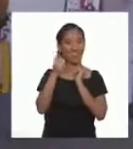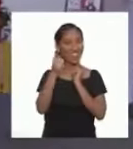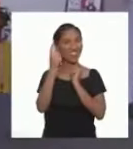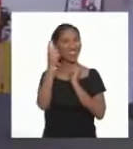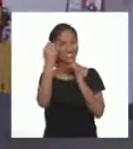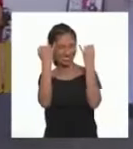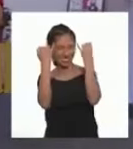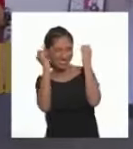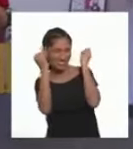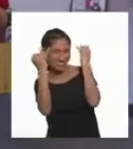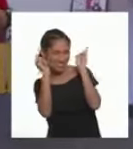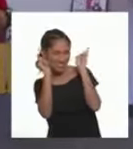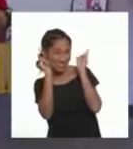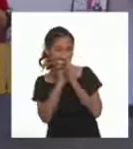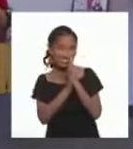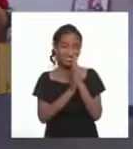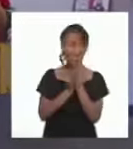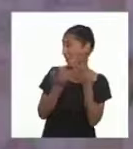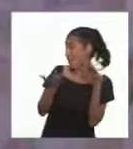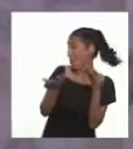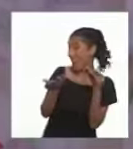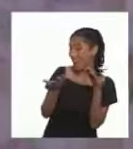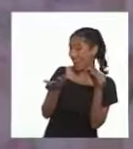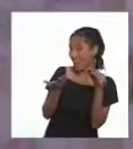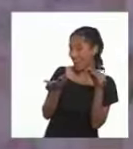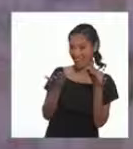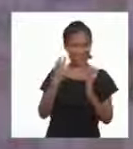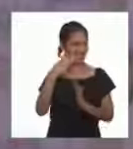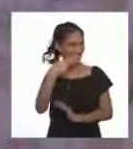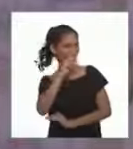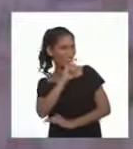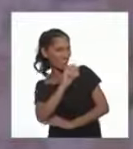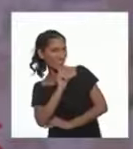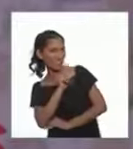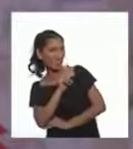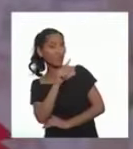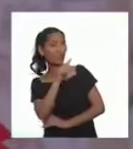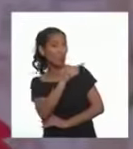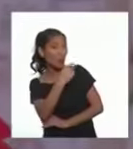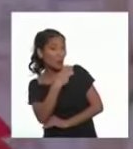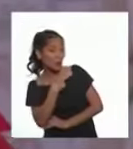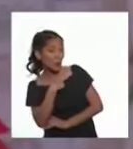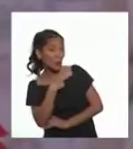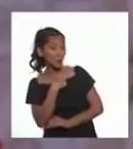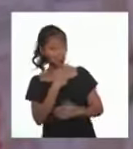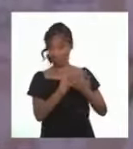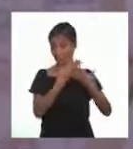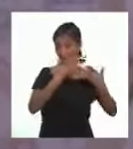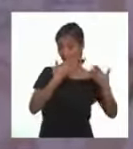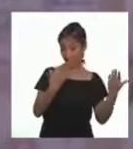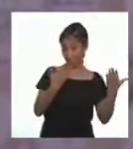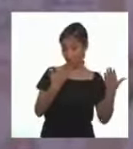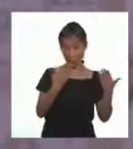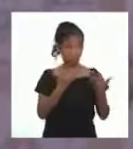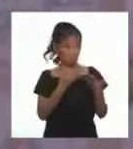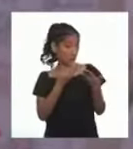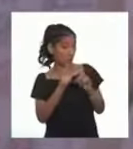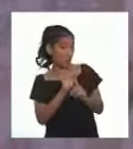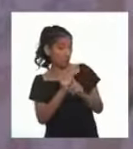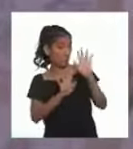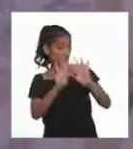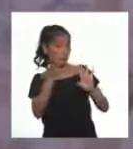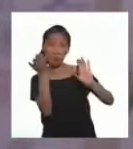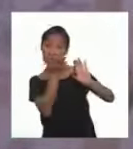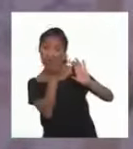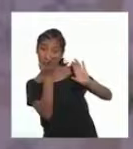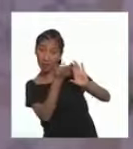Tengo una idea. ¿Cuál? Héctor, tú y yo tenemos objetos especiales que guardamos de algunos lugares